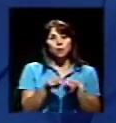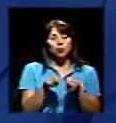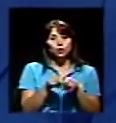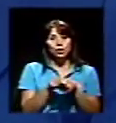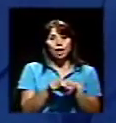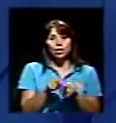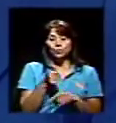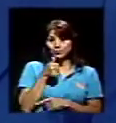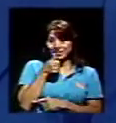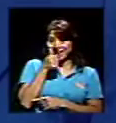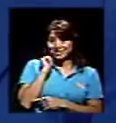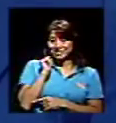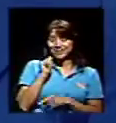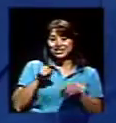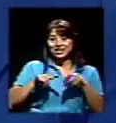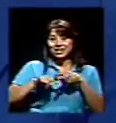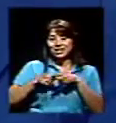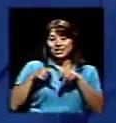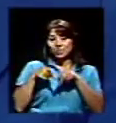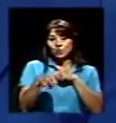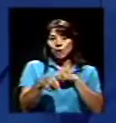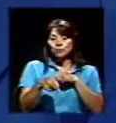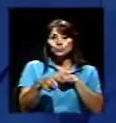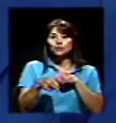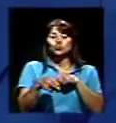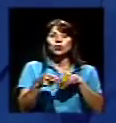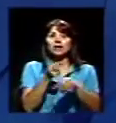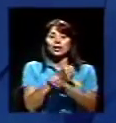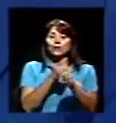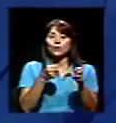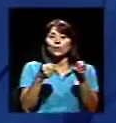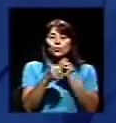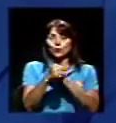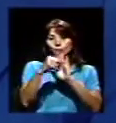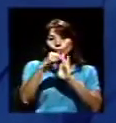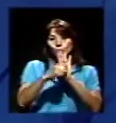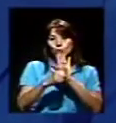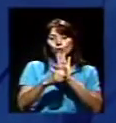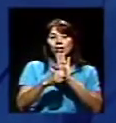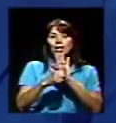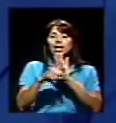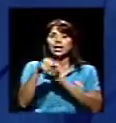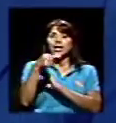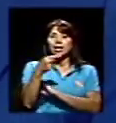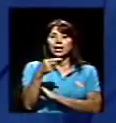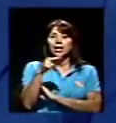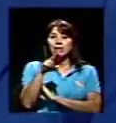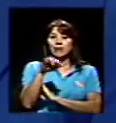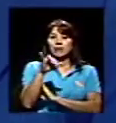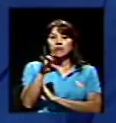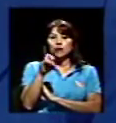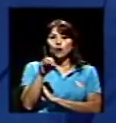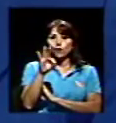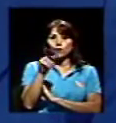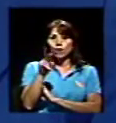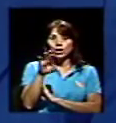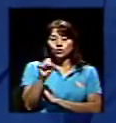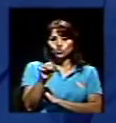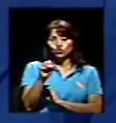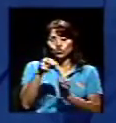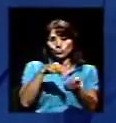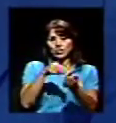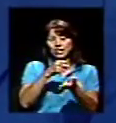ayer inauguramos los quirófanos del Hospital San Juan de Dios. Son 15 quirófanos con una inversión